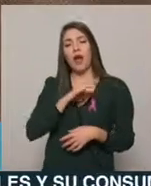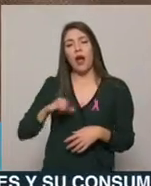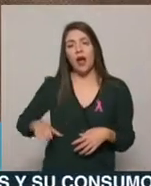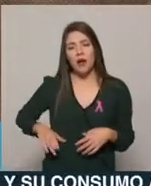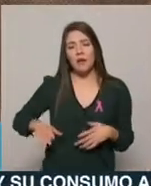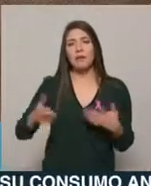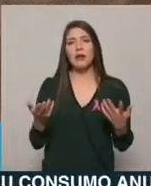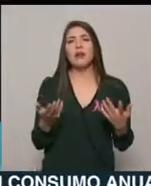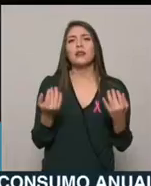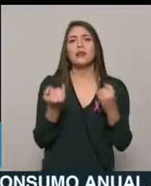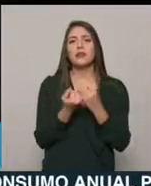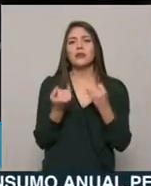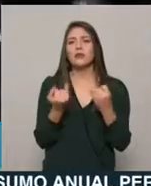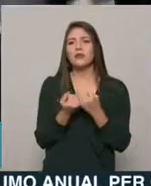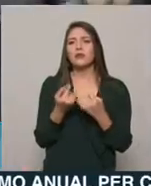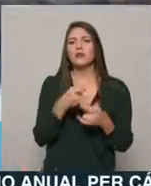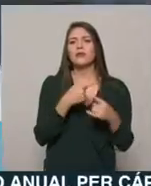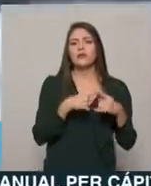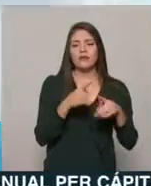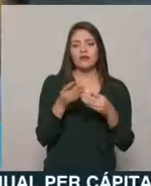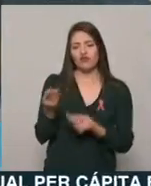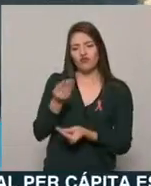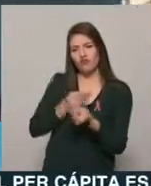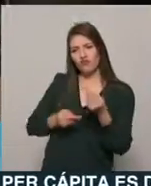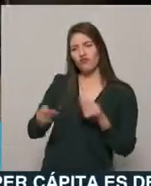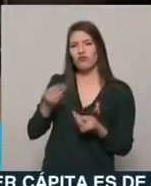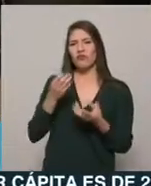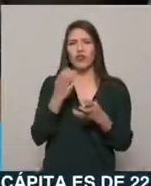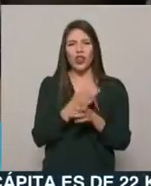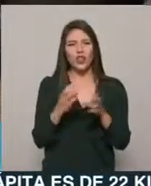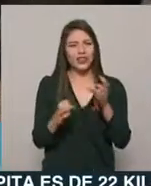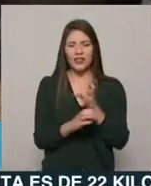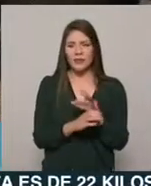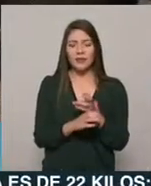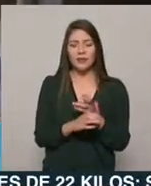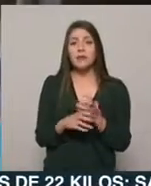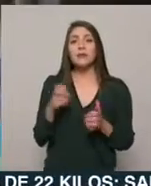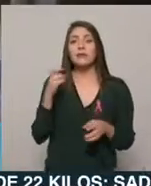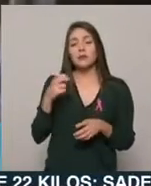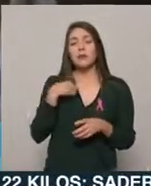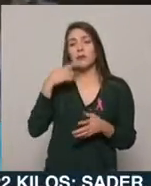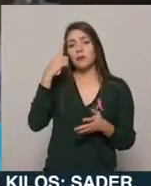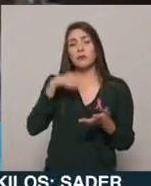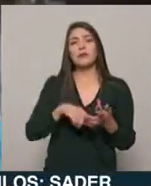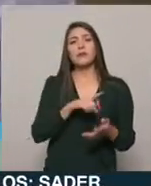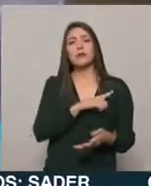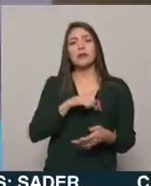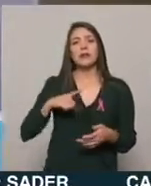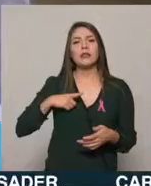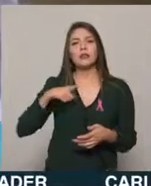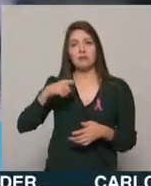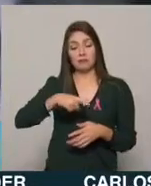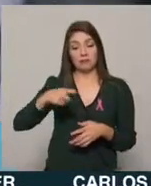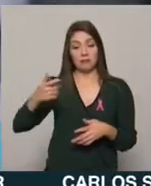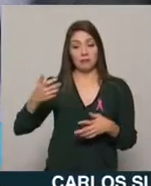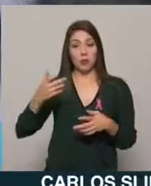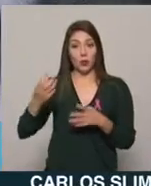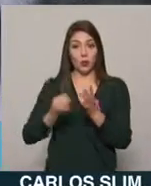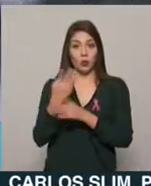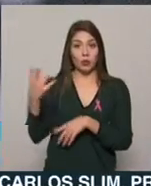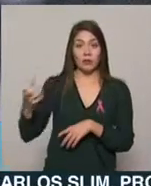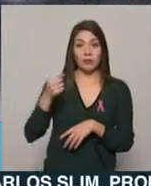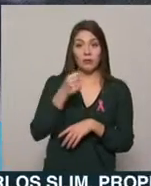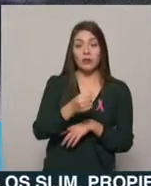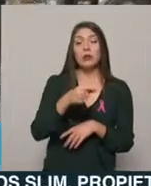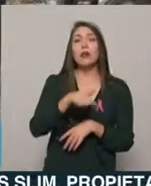un conjunto de preventas a cambio. Yo creo que debería ser un líder desligado de esa enorme mafia,